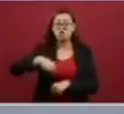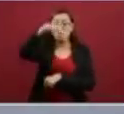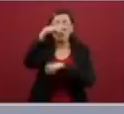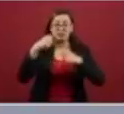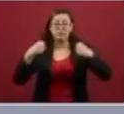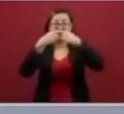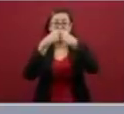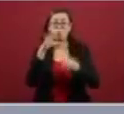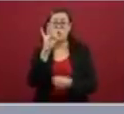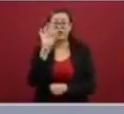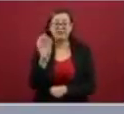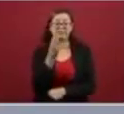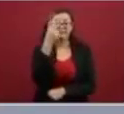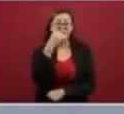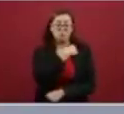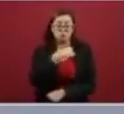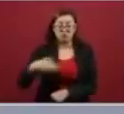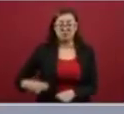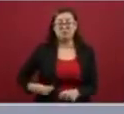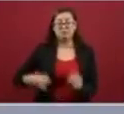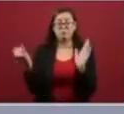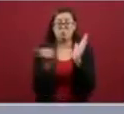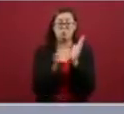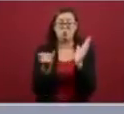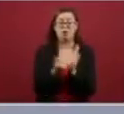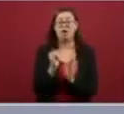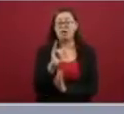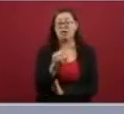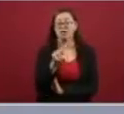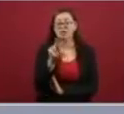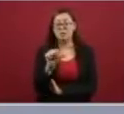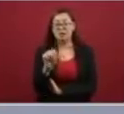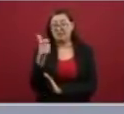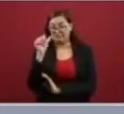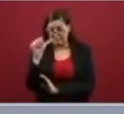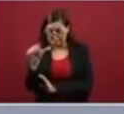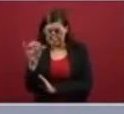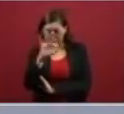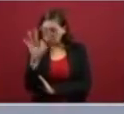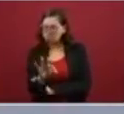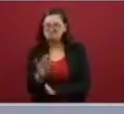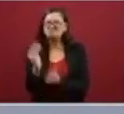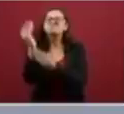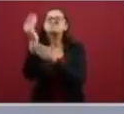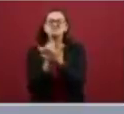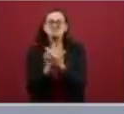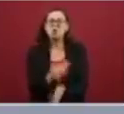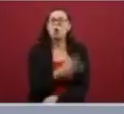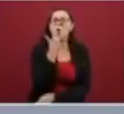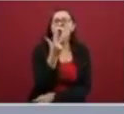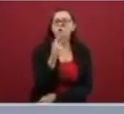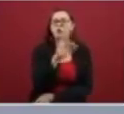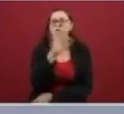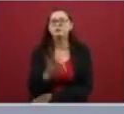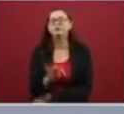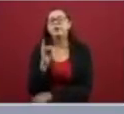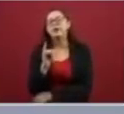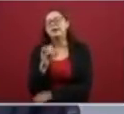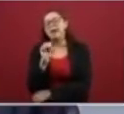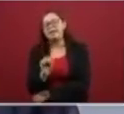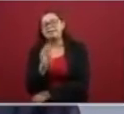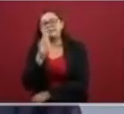se redujo el IVA a 8% y el impuesto sobre la renta